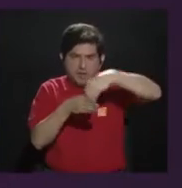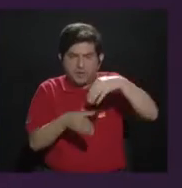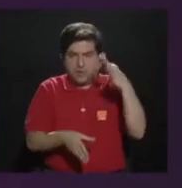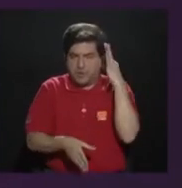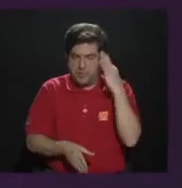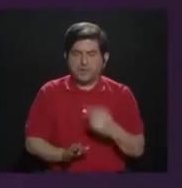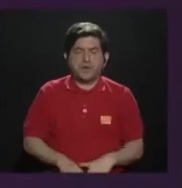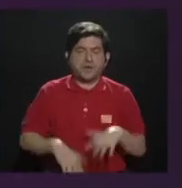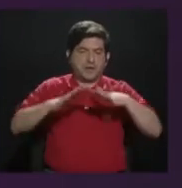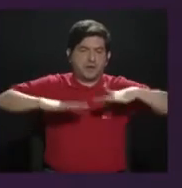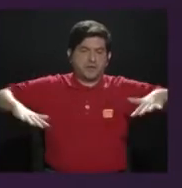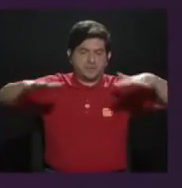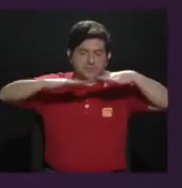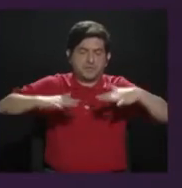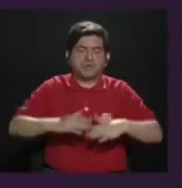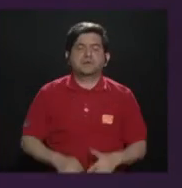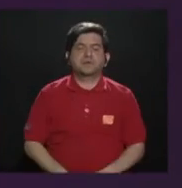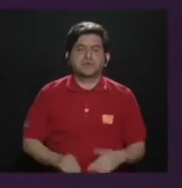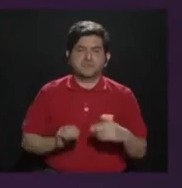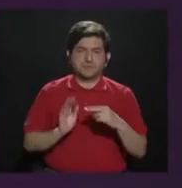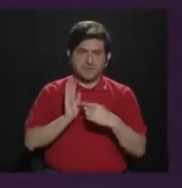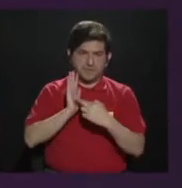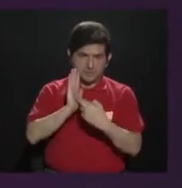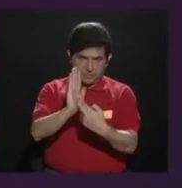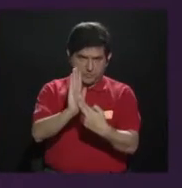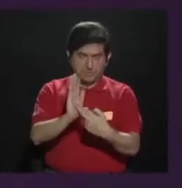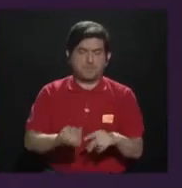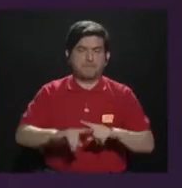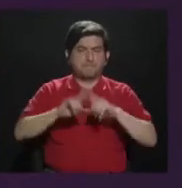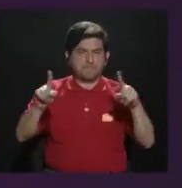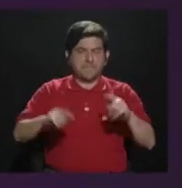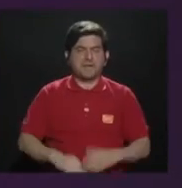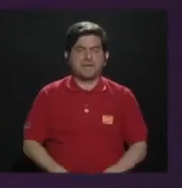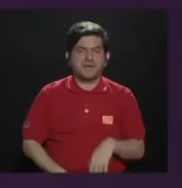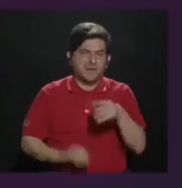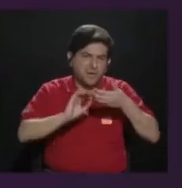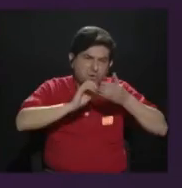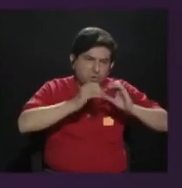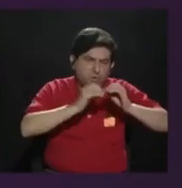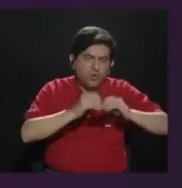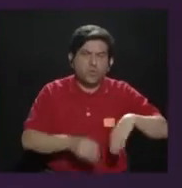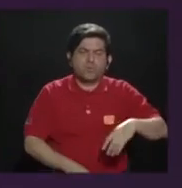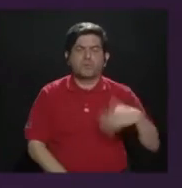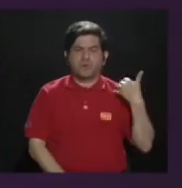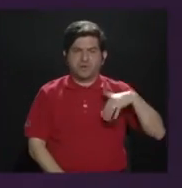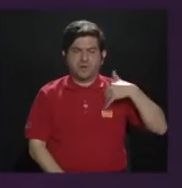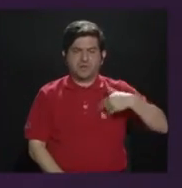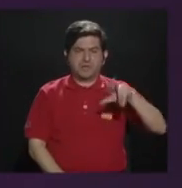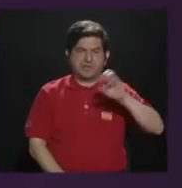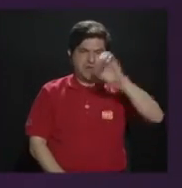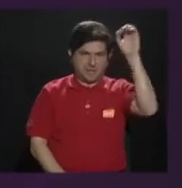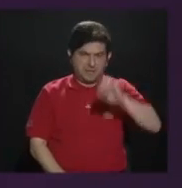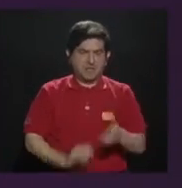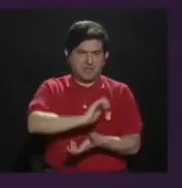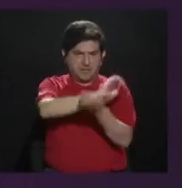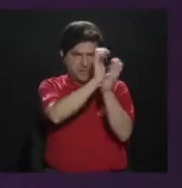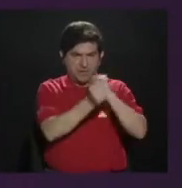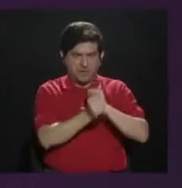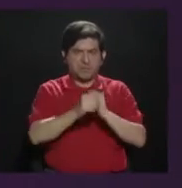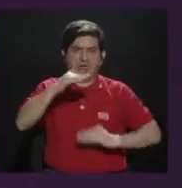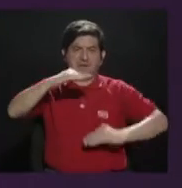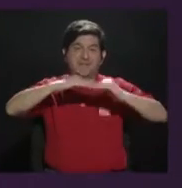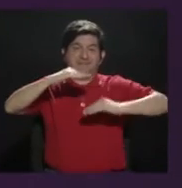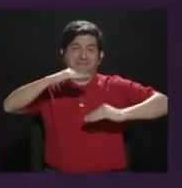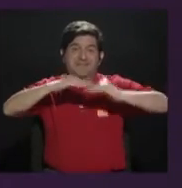de representación. Lamentablemente, este piso del cupo en la Argentina del 30% se ha transformado en un techo para